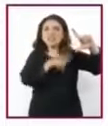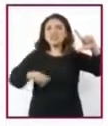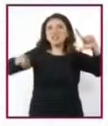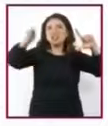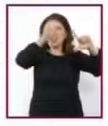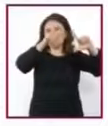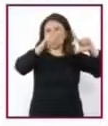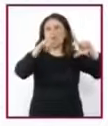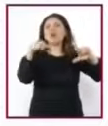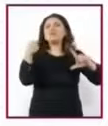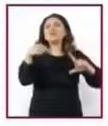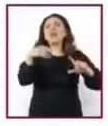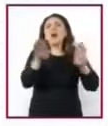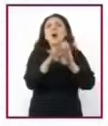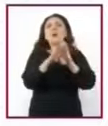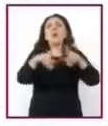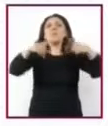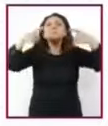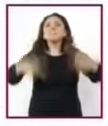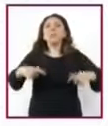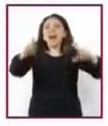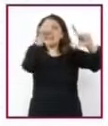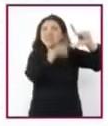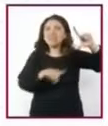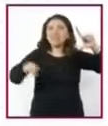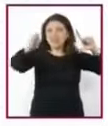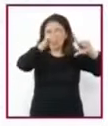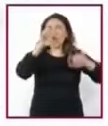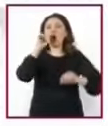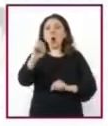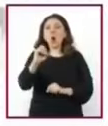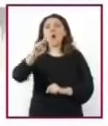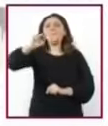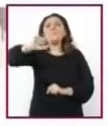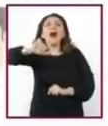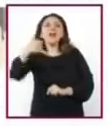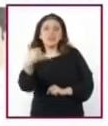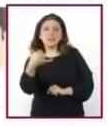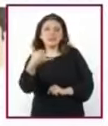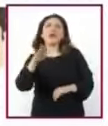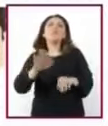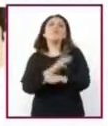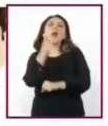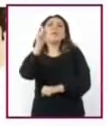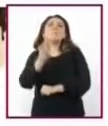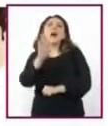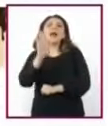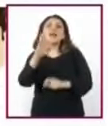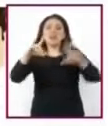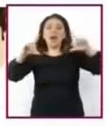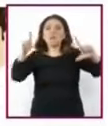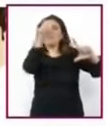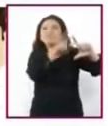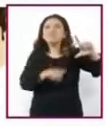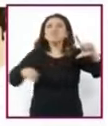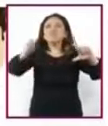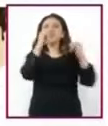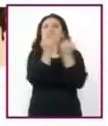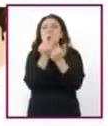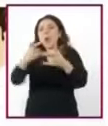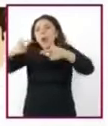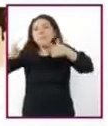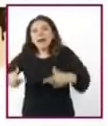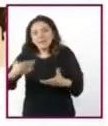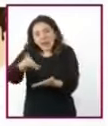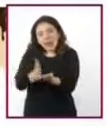circular, también conocida como gráfica de pastel o gráfica de pie, por su semejanza con los postres redondos